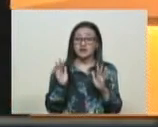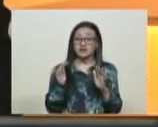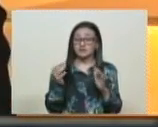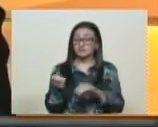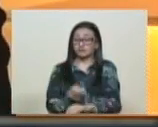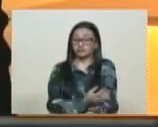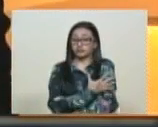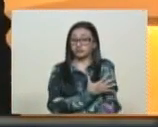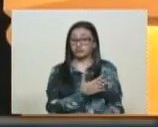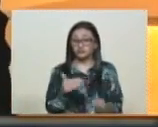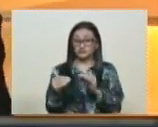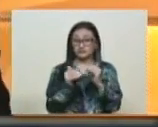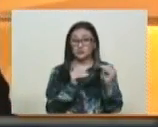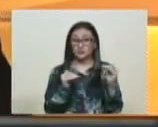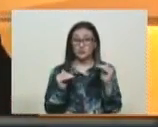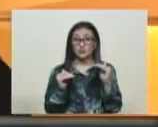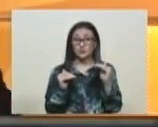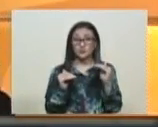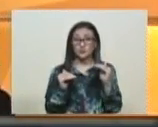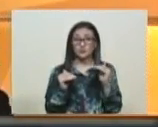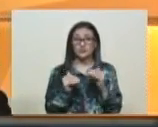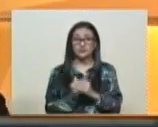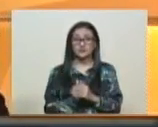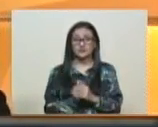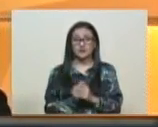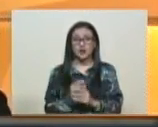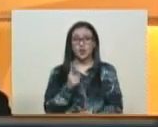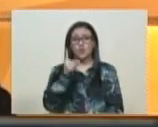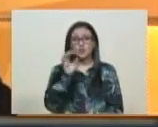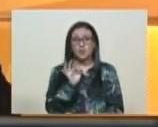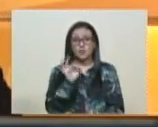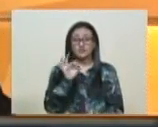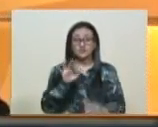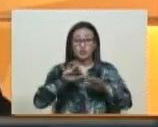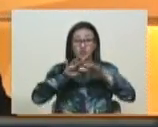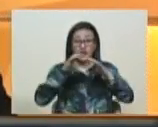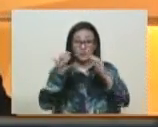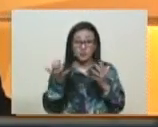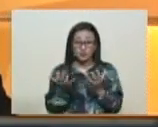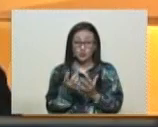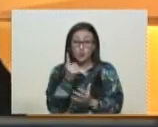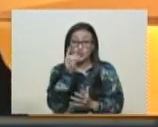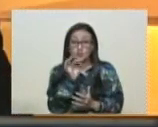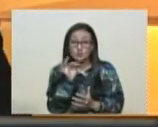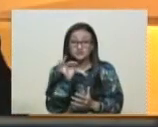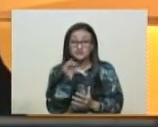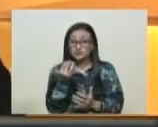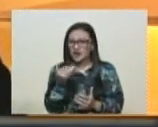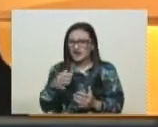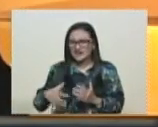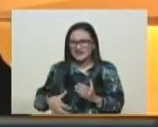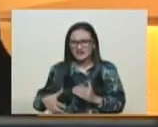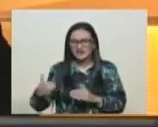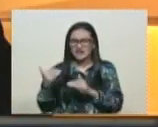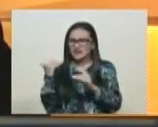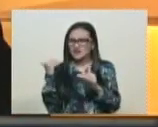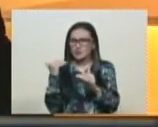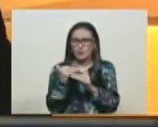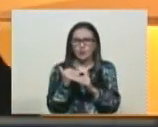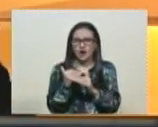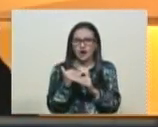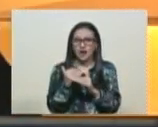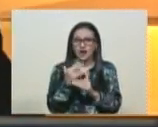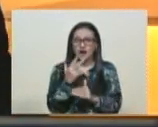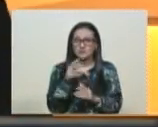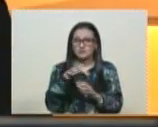espeluznantes. Cuando Oxfam dice que el 1% del planeta posee las riquezas equivalentes a